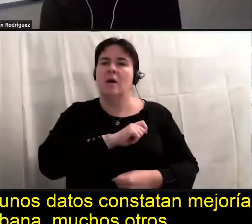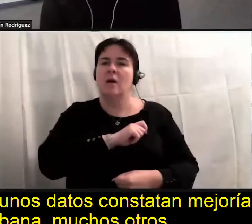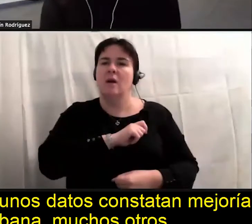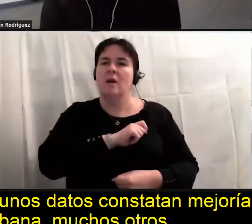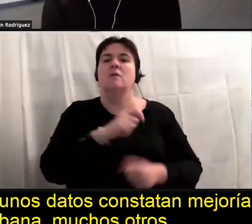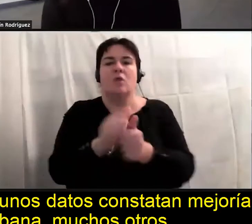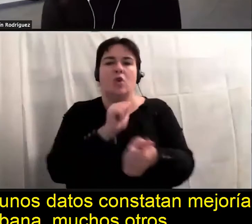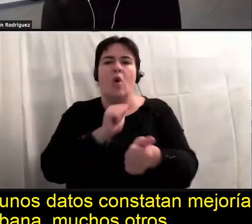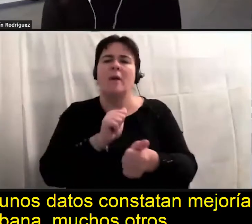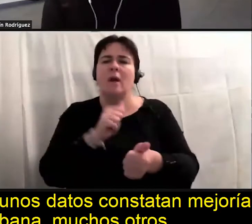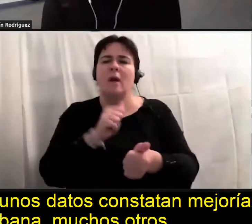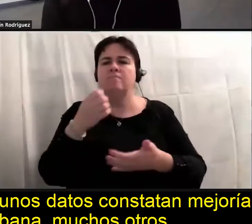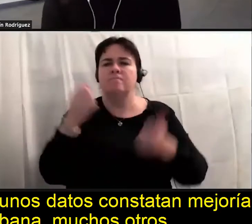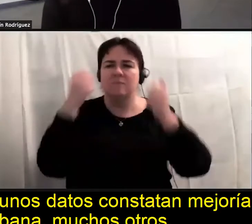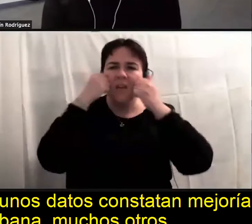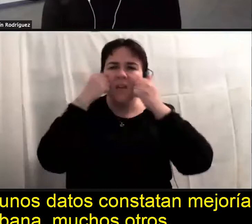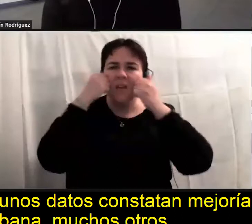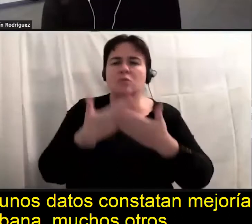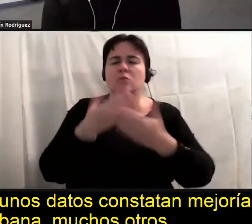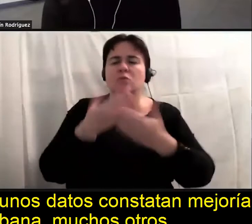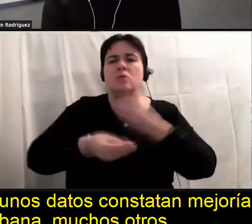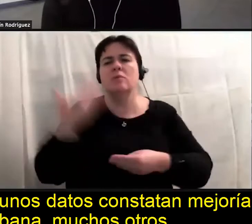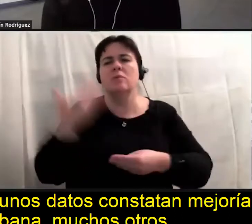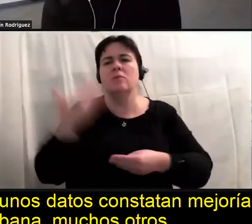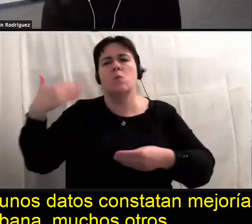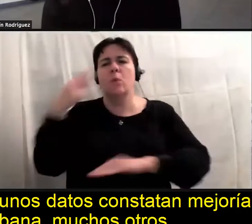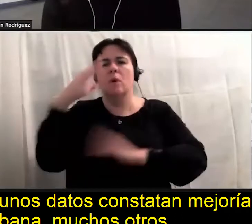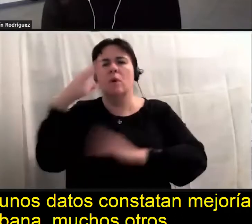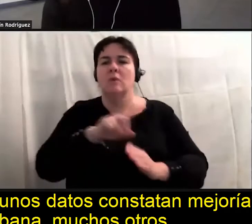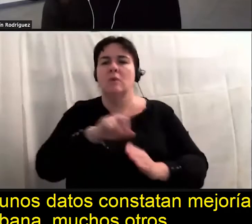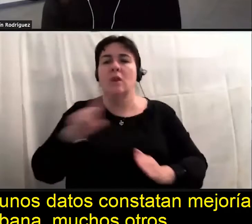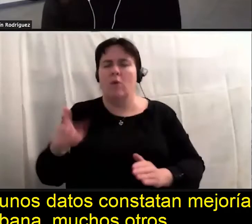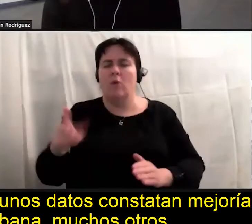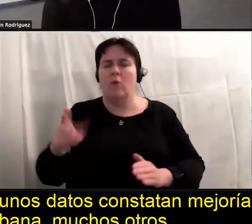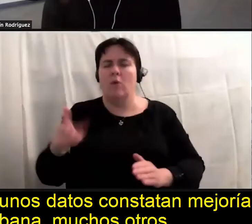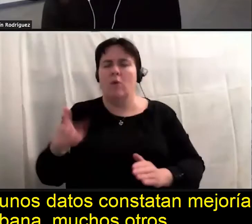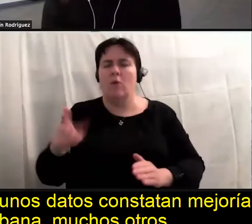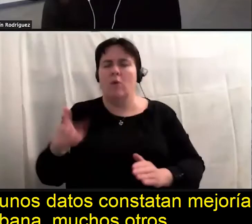ya y aunque algunos datos constatan una ligera mejoría en cuanto, por ejemplo, a la instalación de